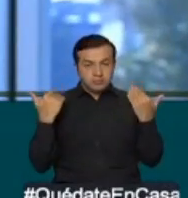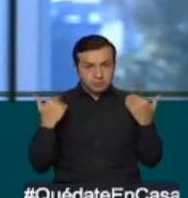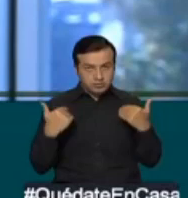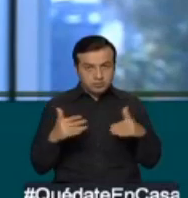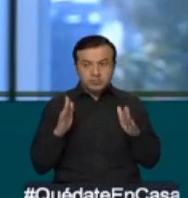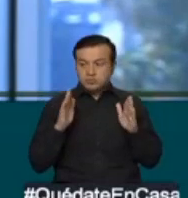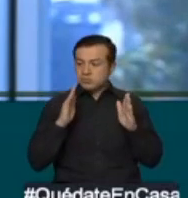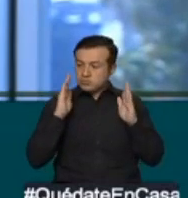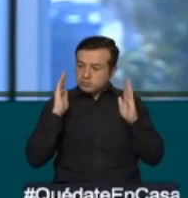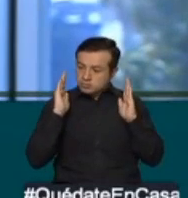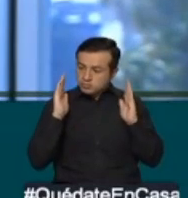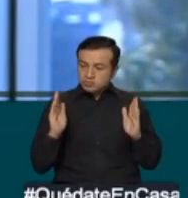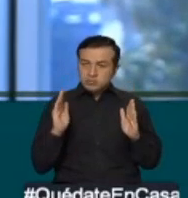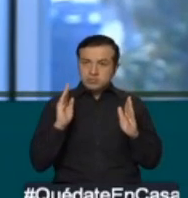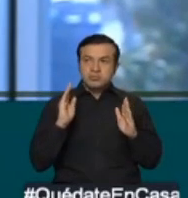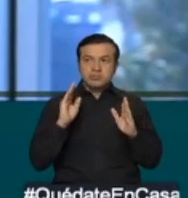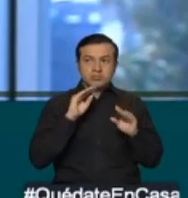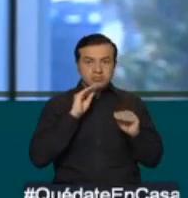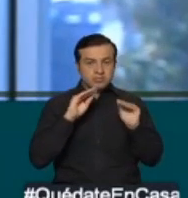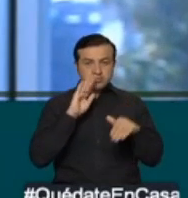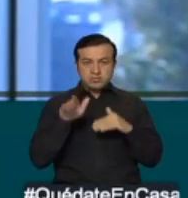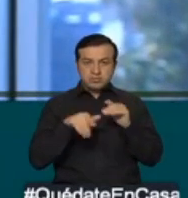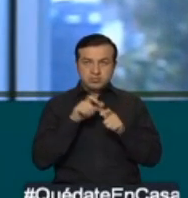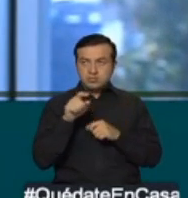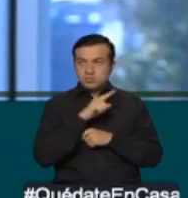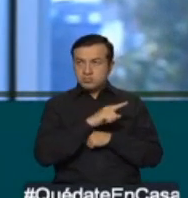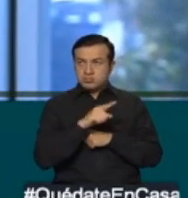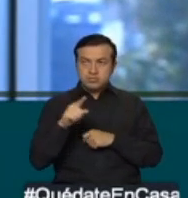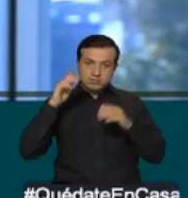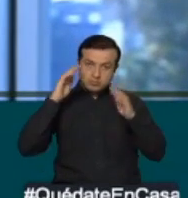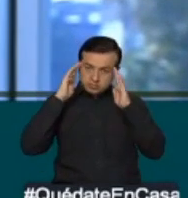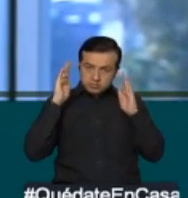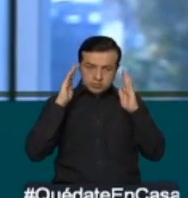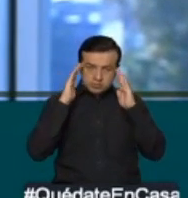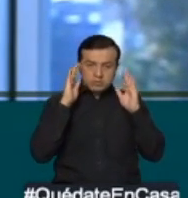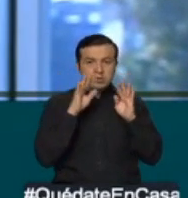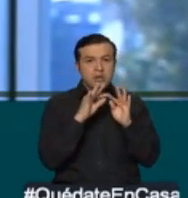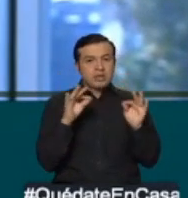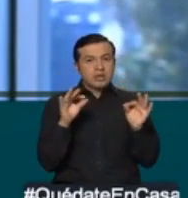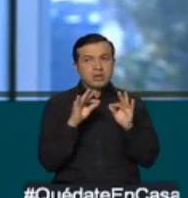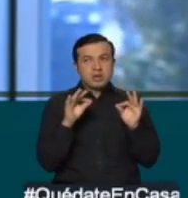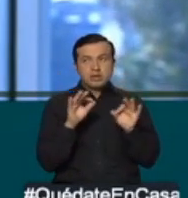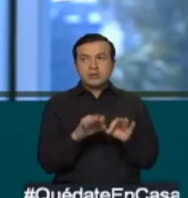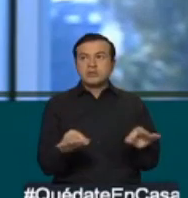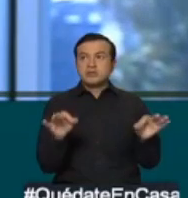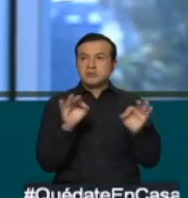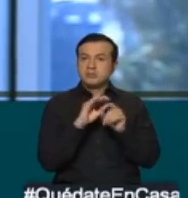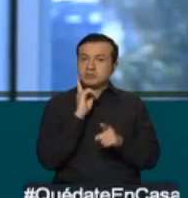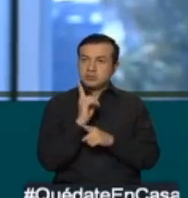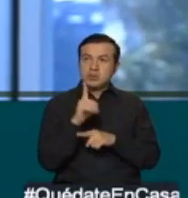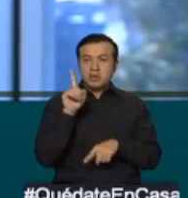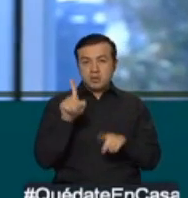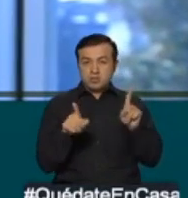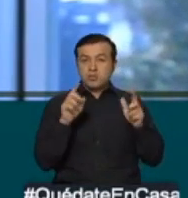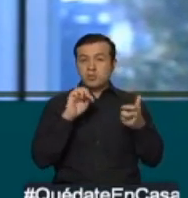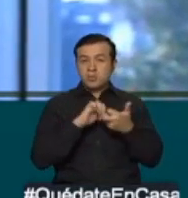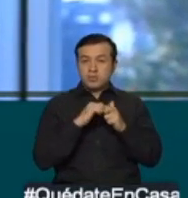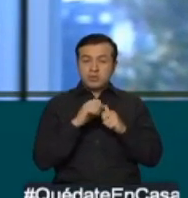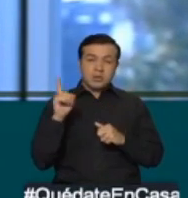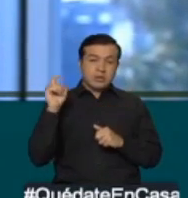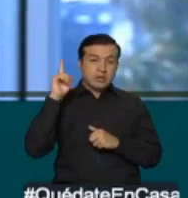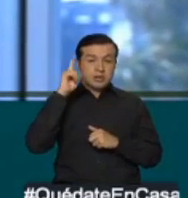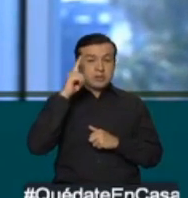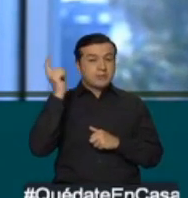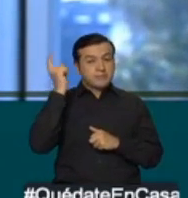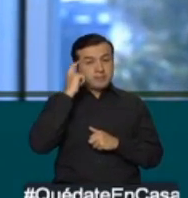volcado a poder brindar a todos ustedes una atención de calidad efectivamente han habido algunas dificultades pero